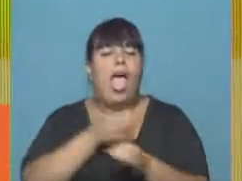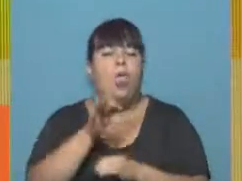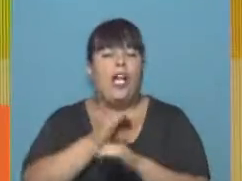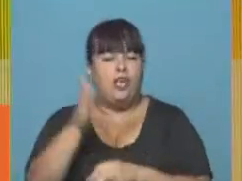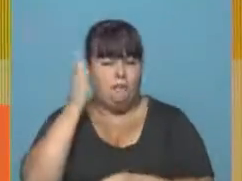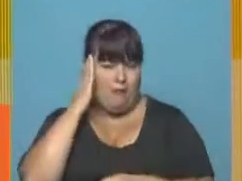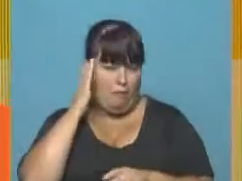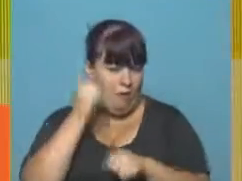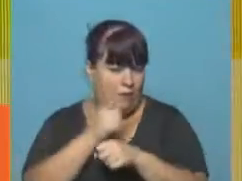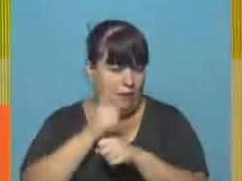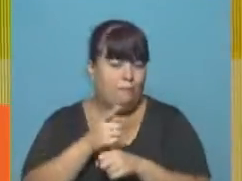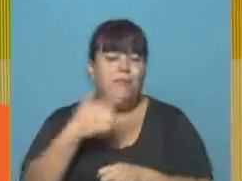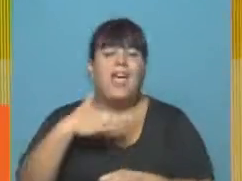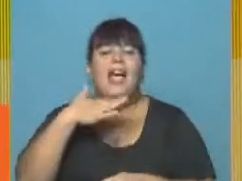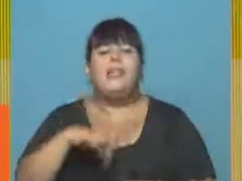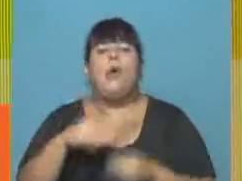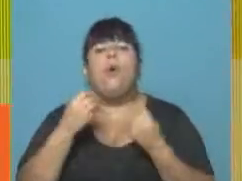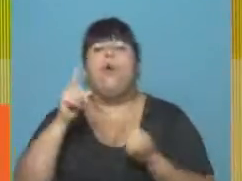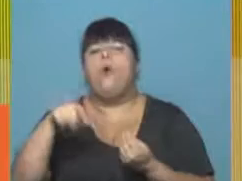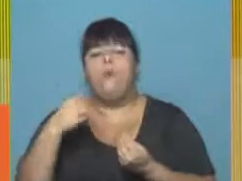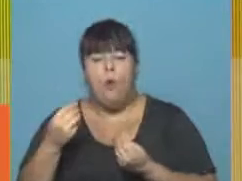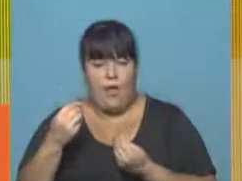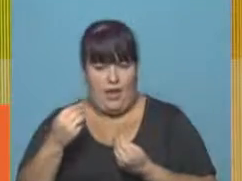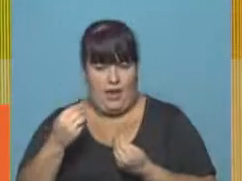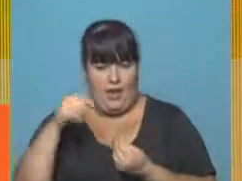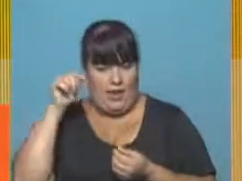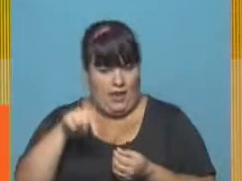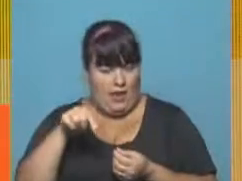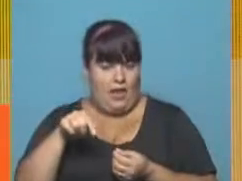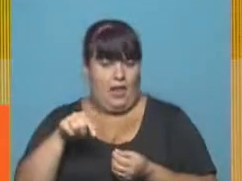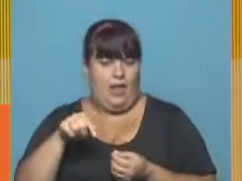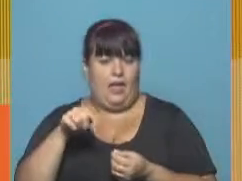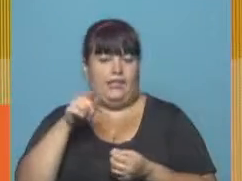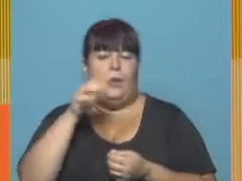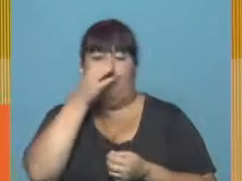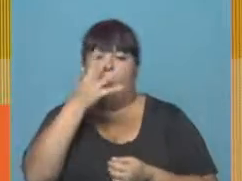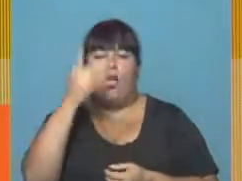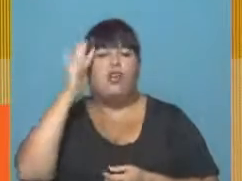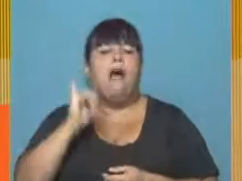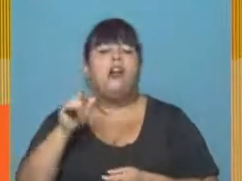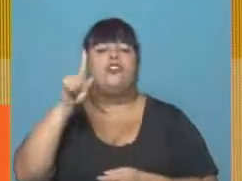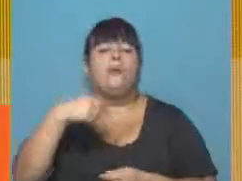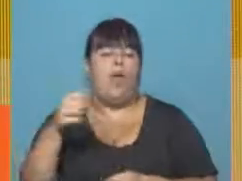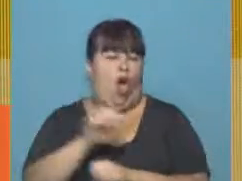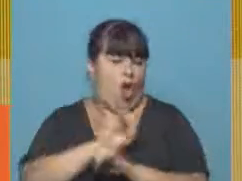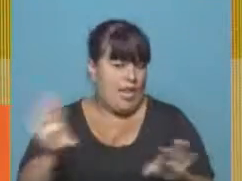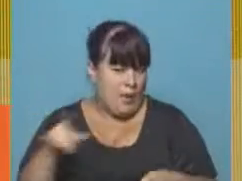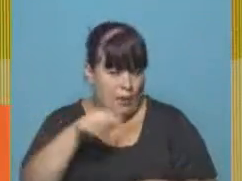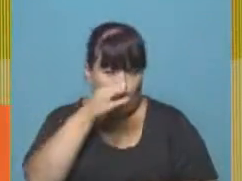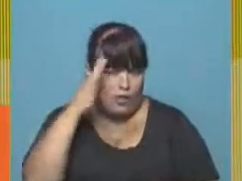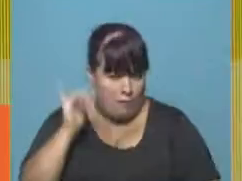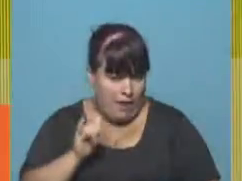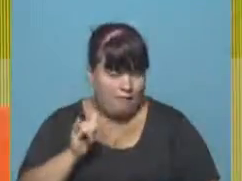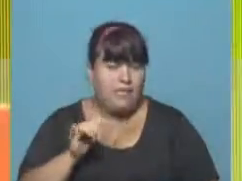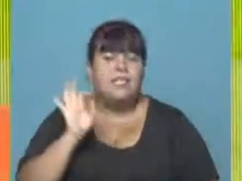memoria, entender cuáles son las razones que nos llevaron a ese 24 de marzo trágico,